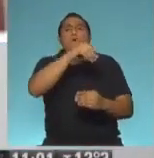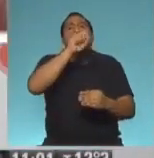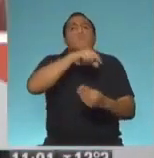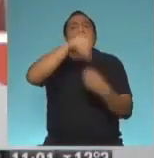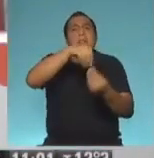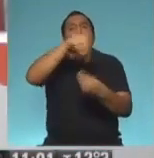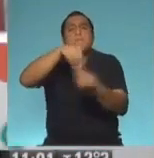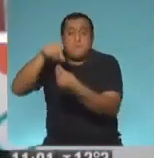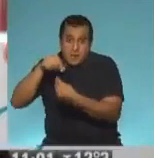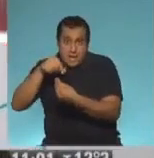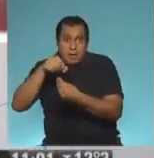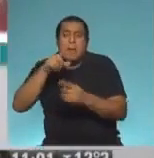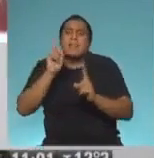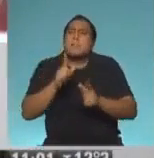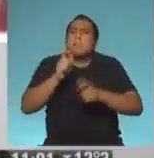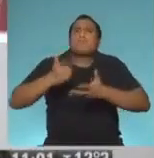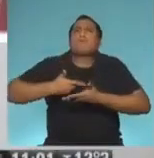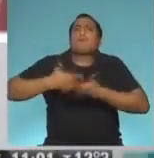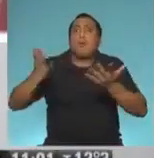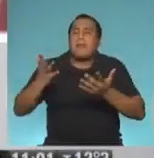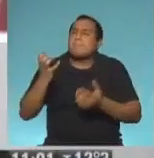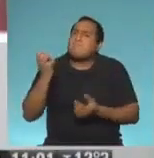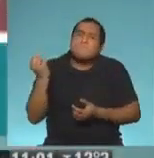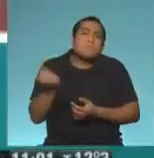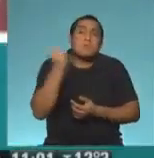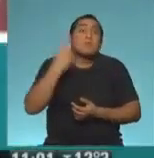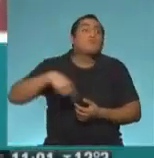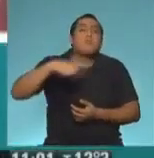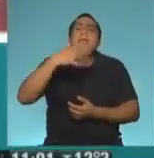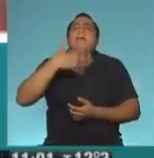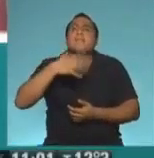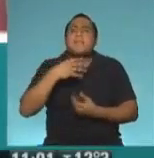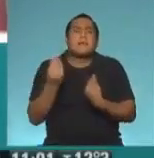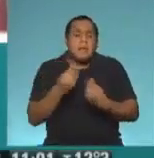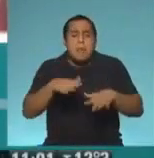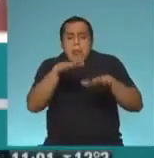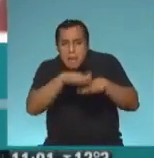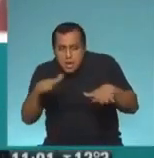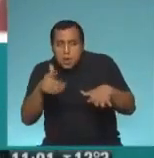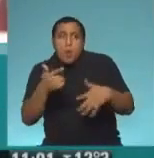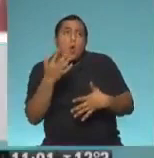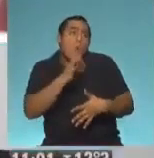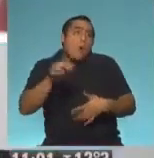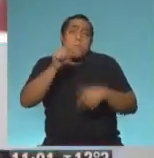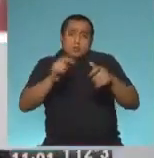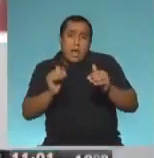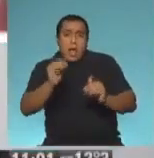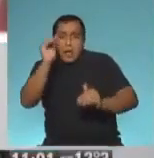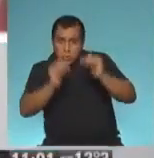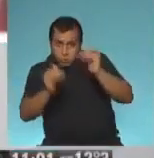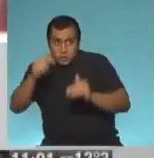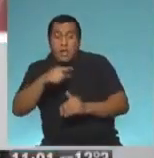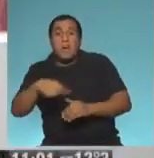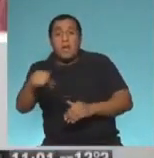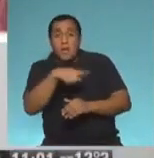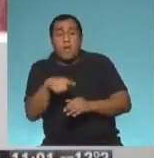supuesto, algún caso de autismo, pero también a la sociedad. ¿Qué hay que entender de los niños o de las personas quizás más grandes que